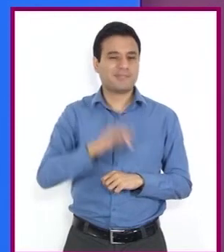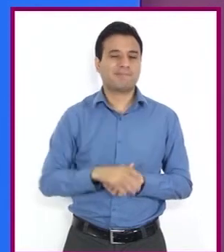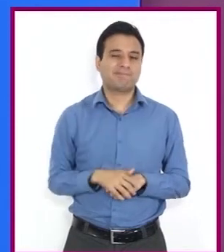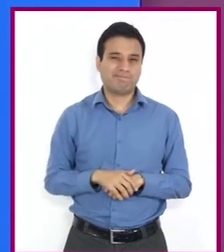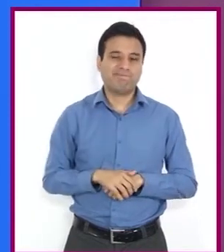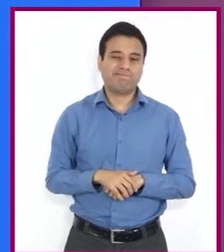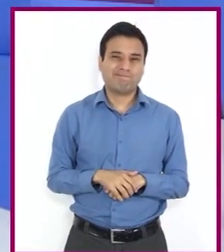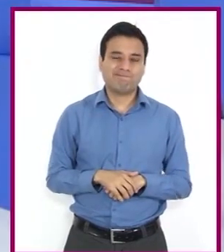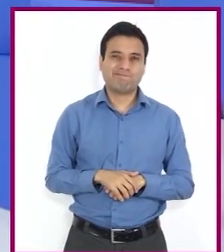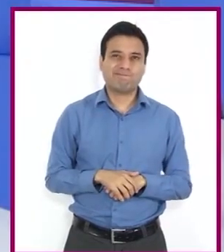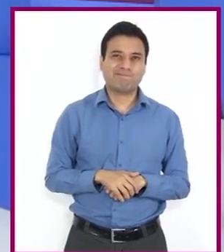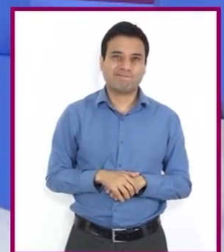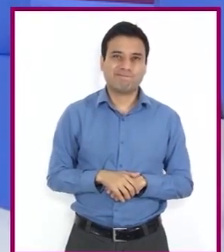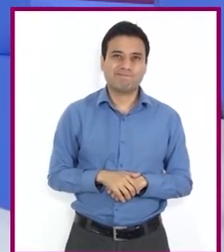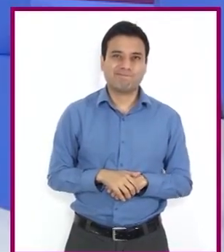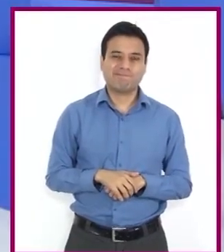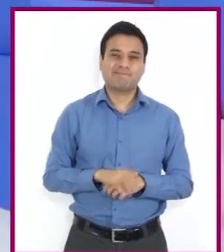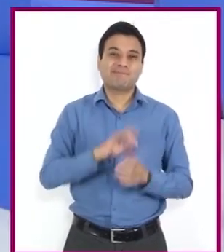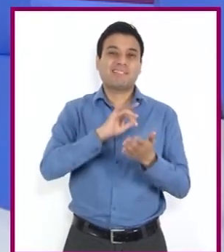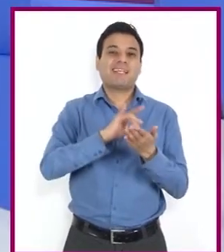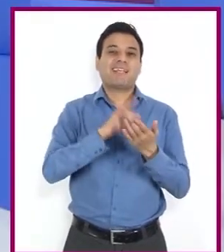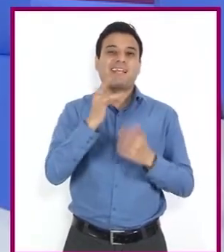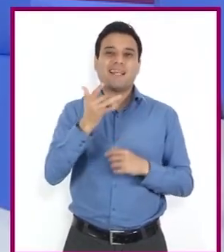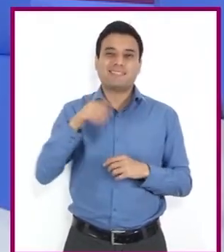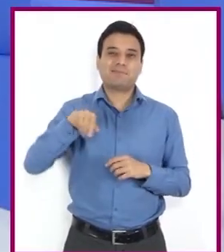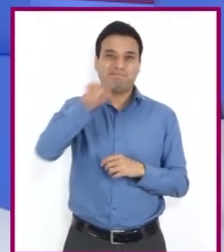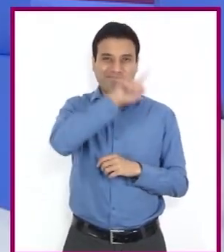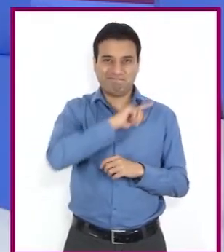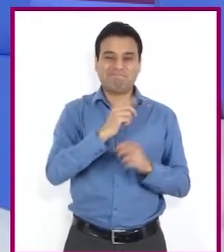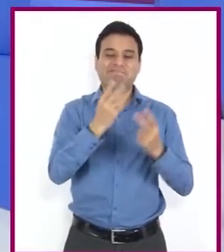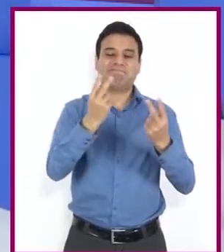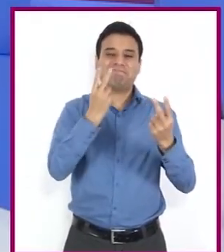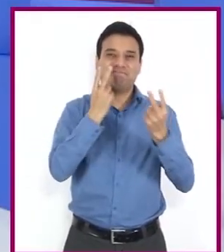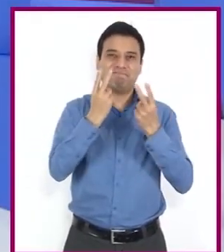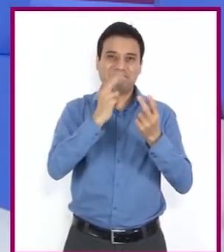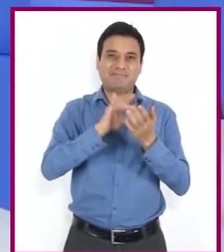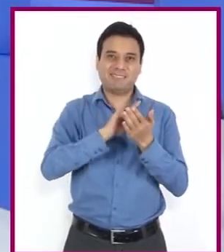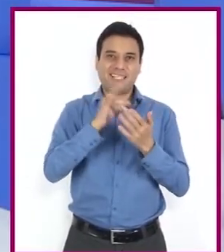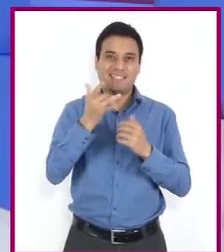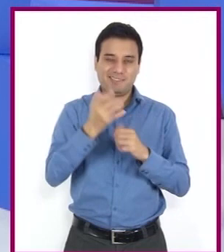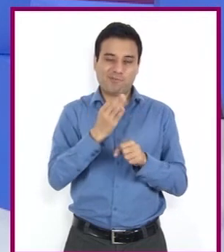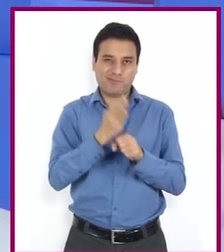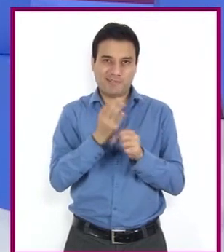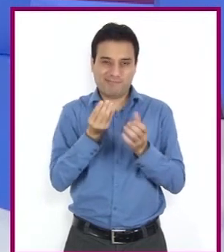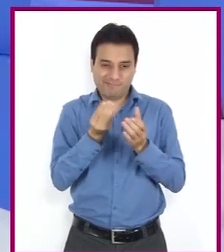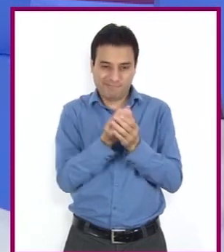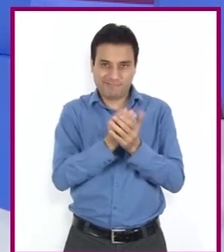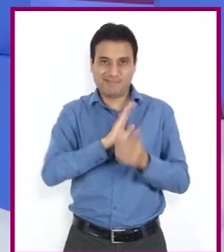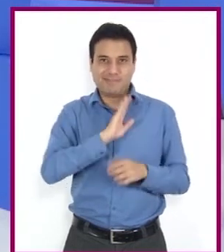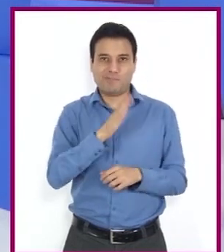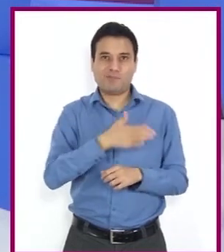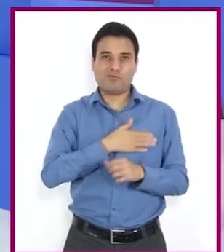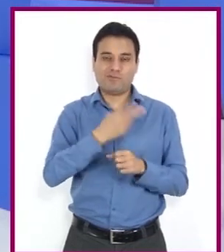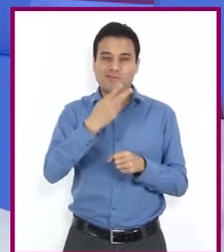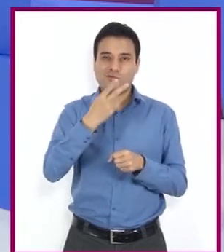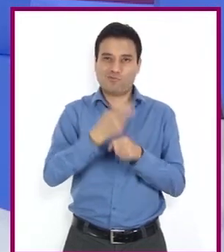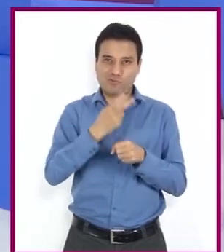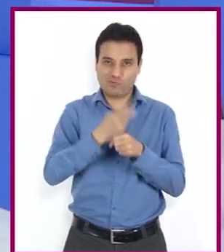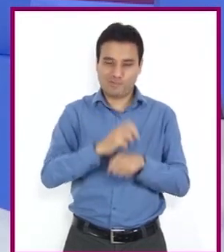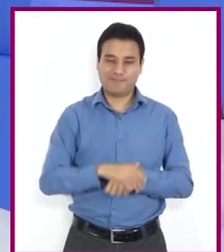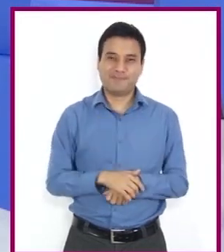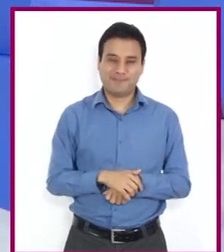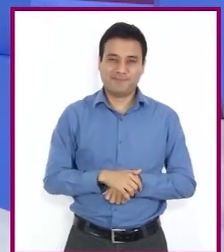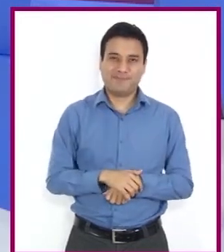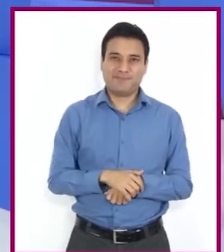complementarla. Gracias por compartir con nosotros la sesión de Lengua Materna 2, en